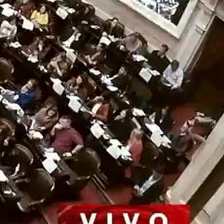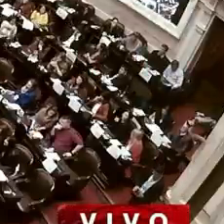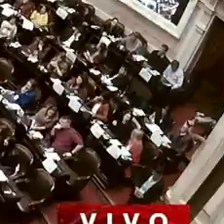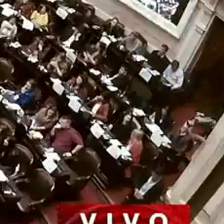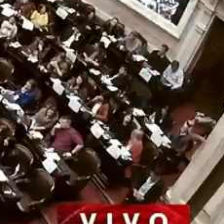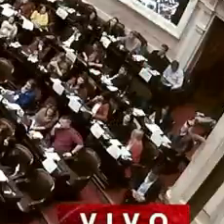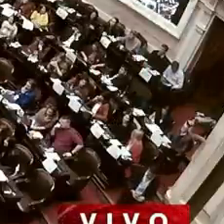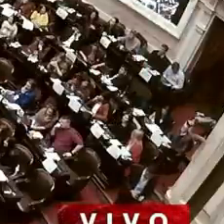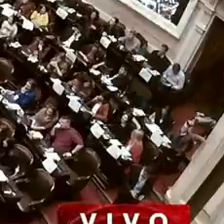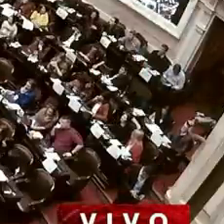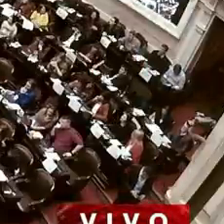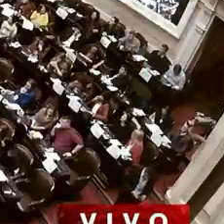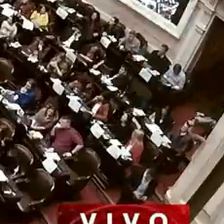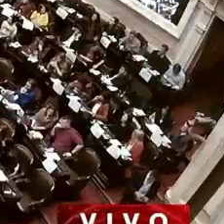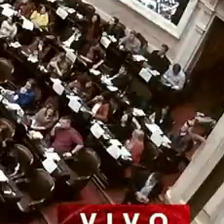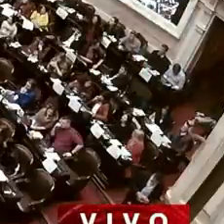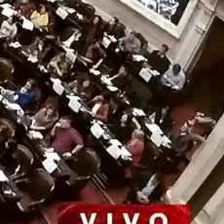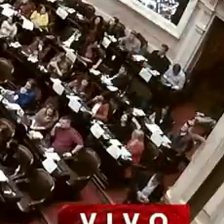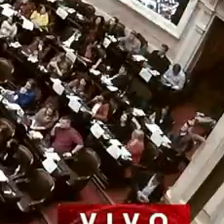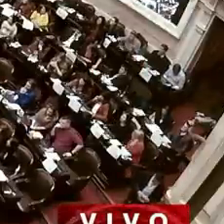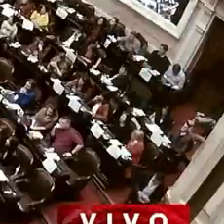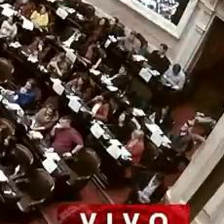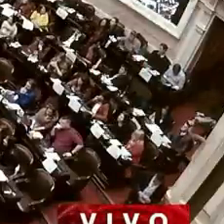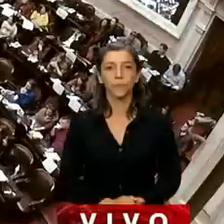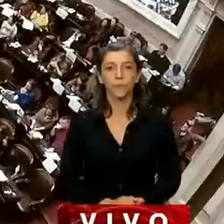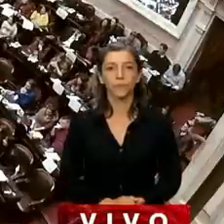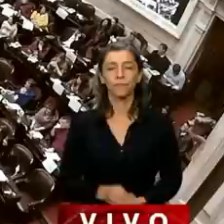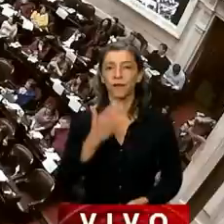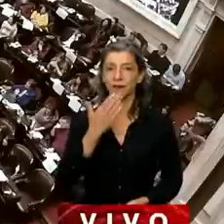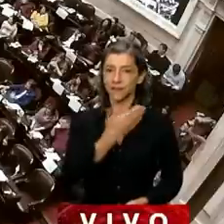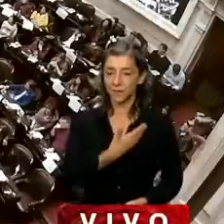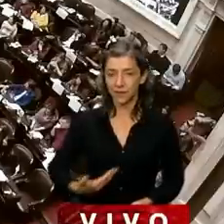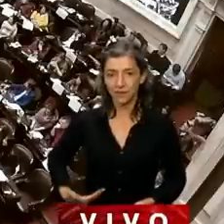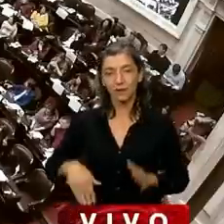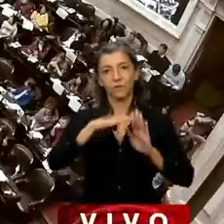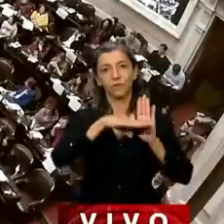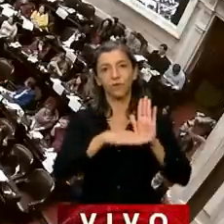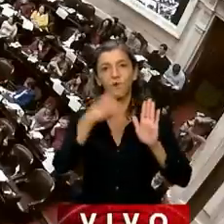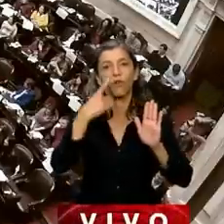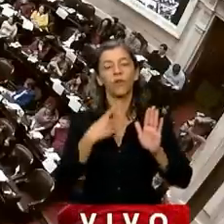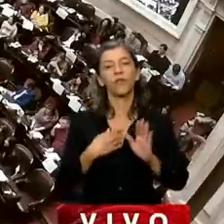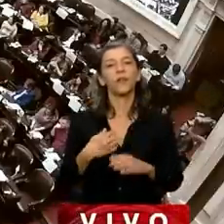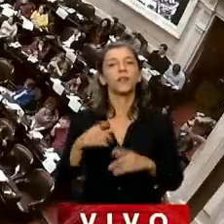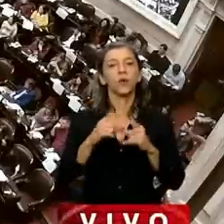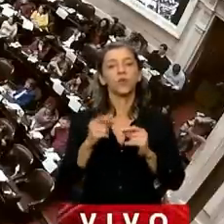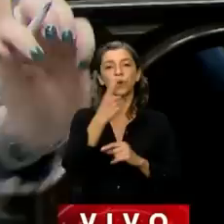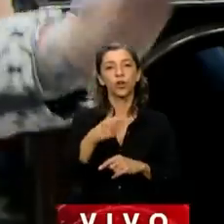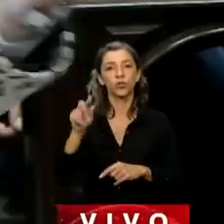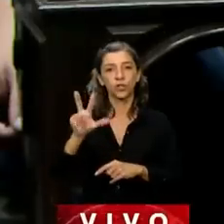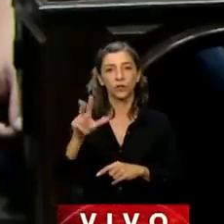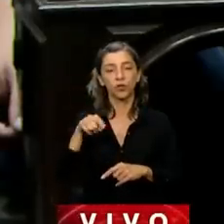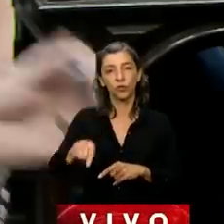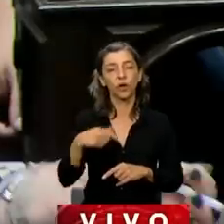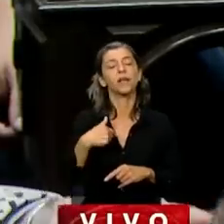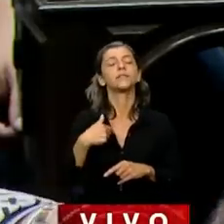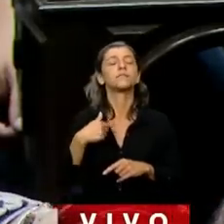Gracias, señora presidenta. La orden del día número 103 aborda el acuerdo que crea la Fundación